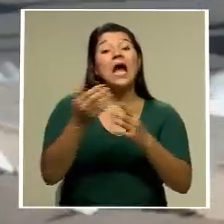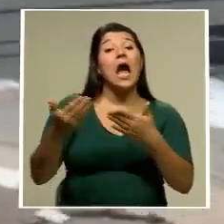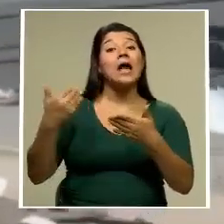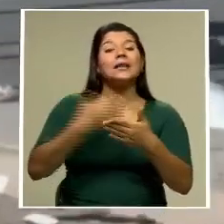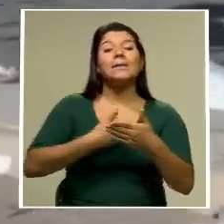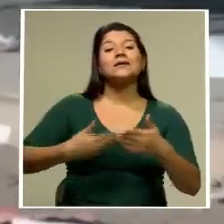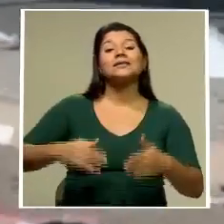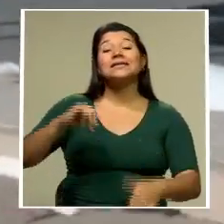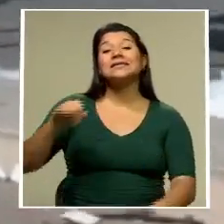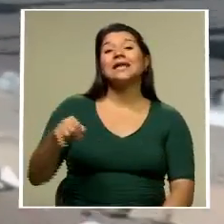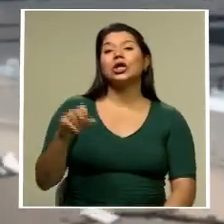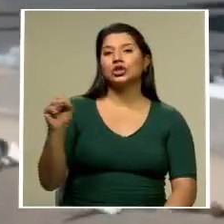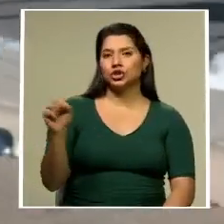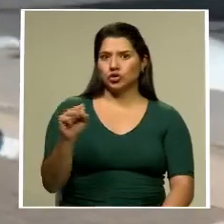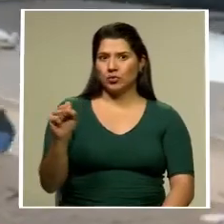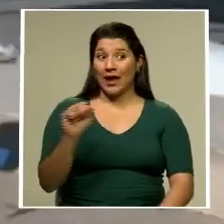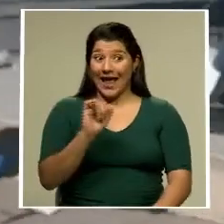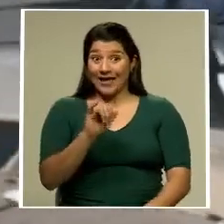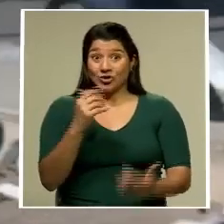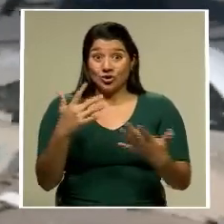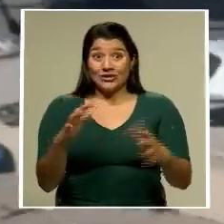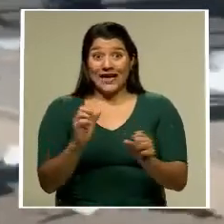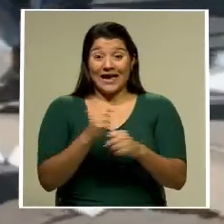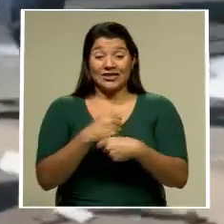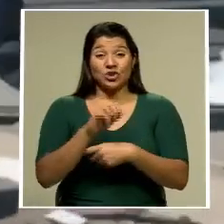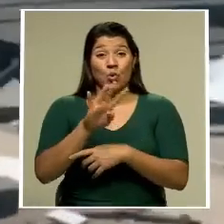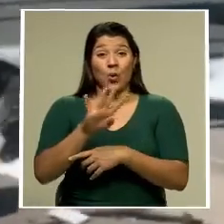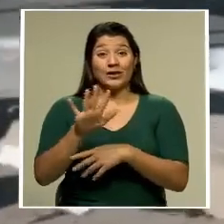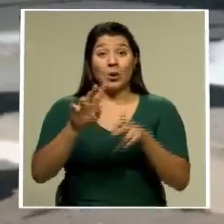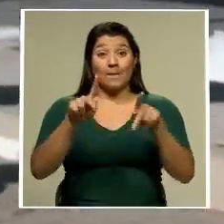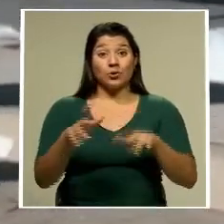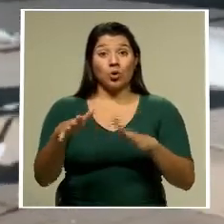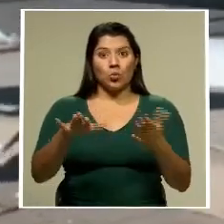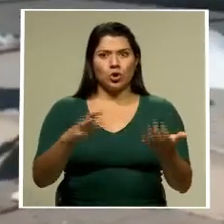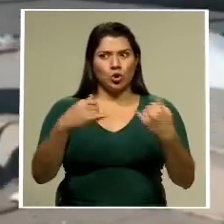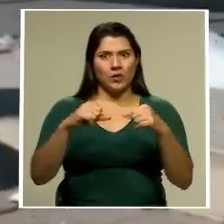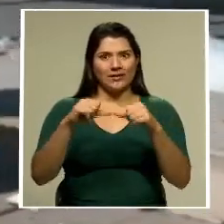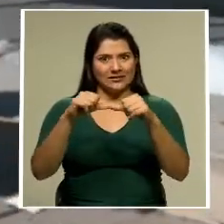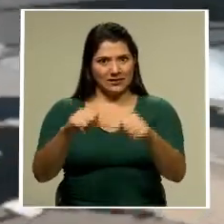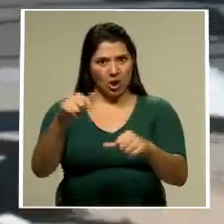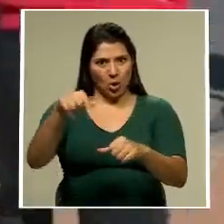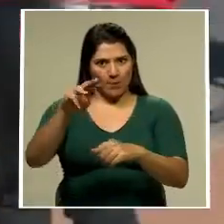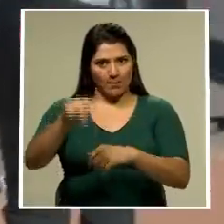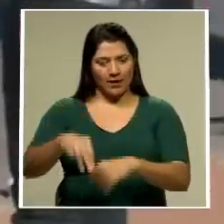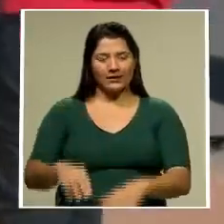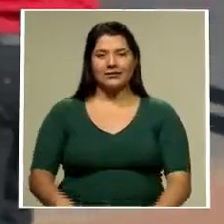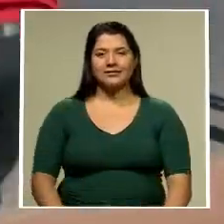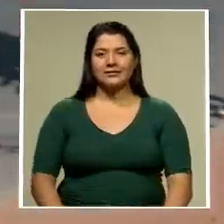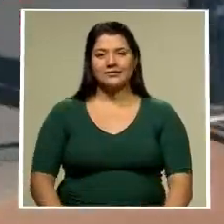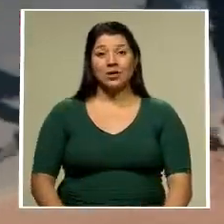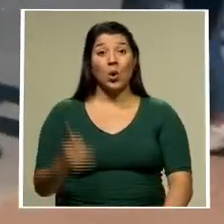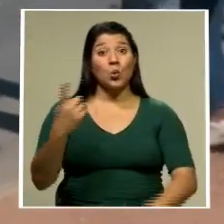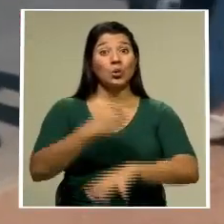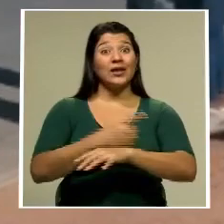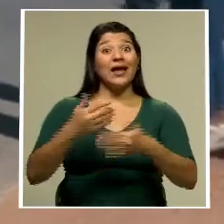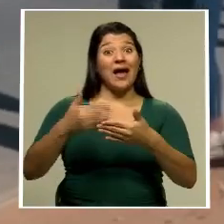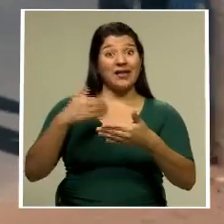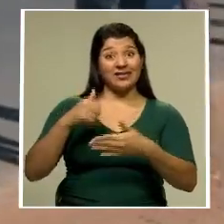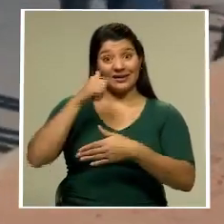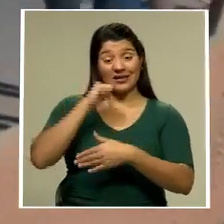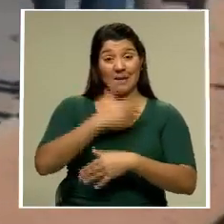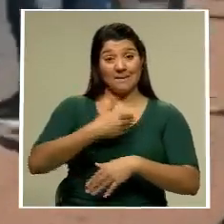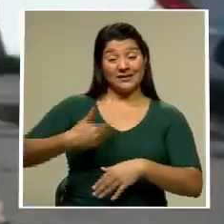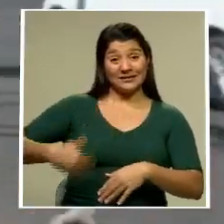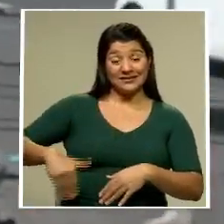expresidente Jacob Zuma ya han provocado 45 muertos y continuaron el martes. Un día antes, el presidente